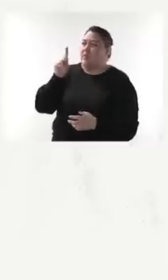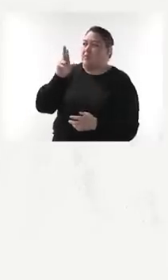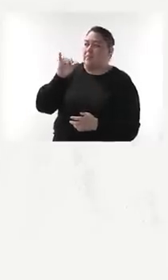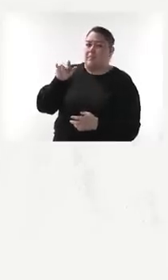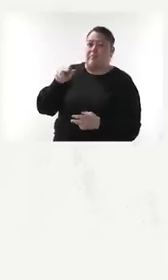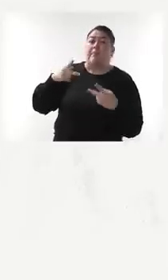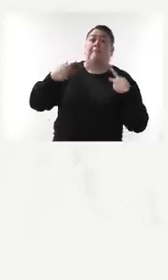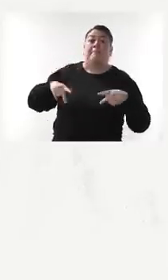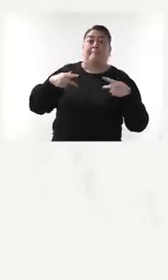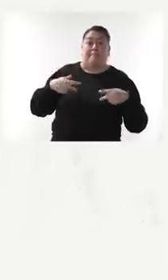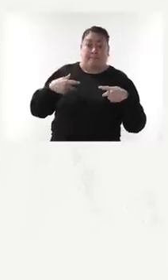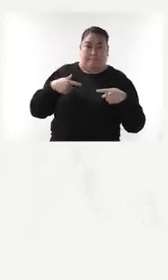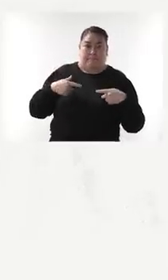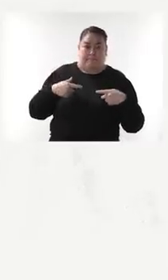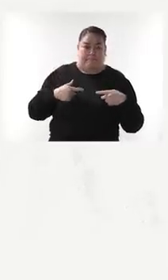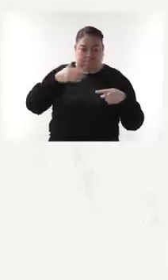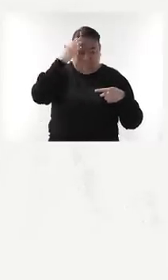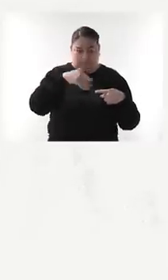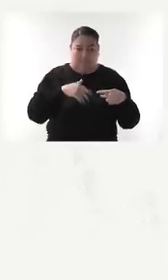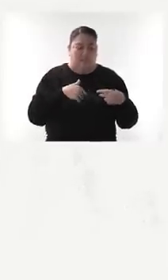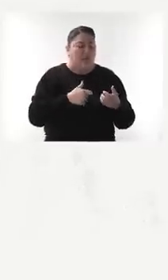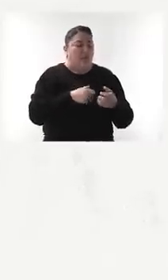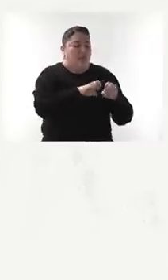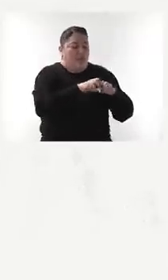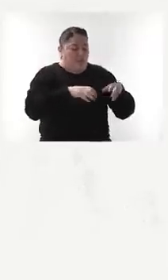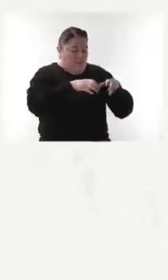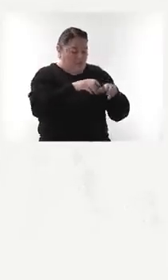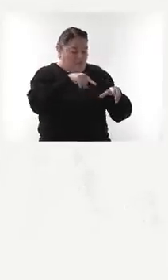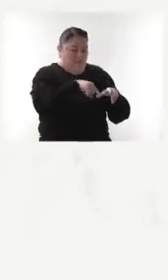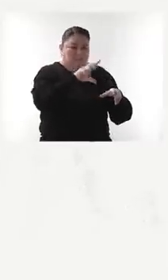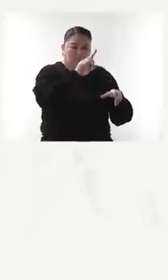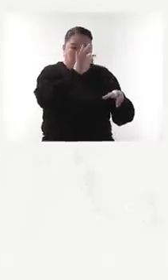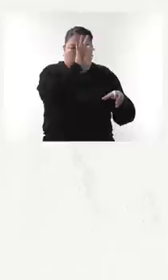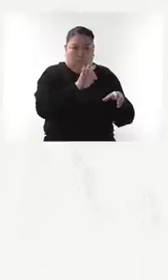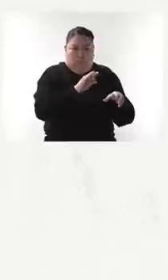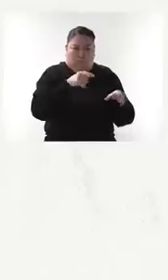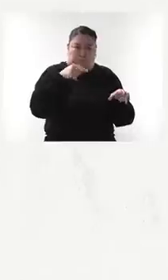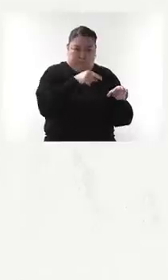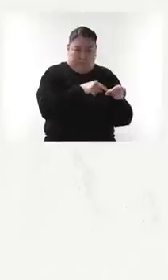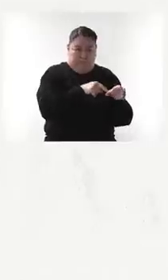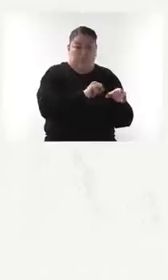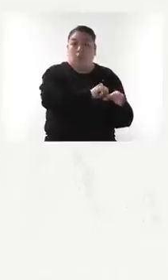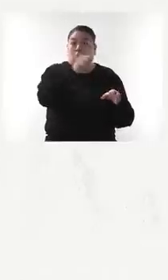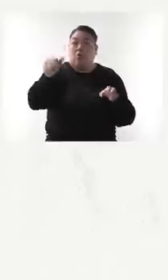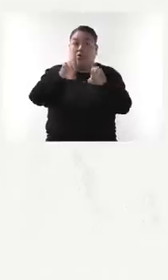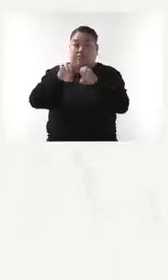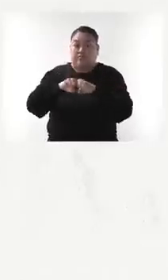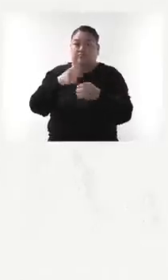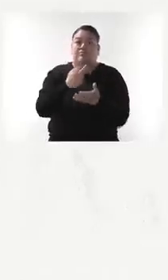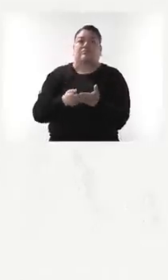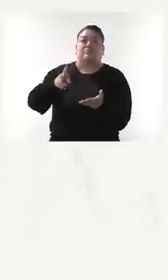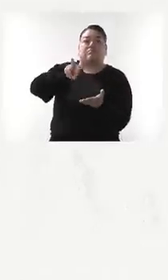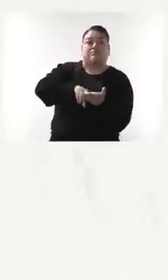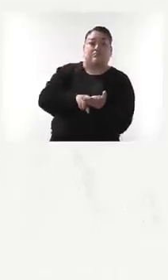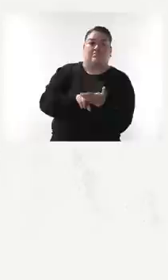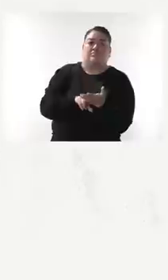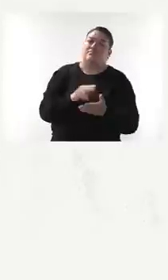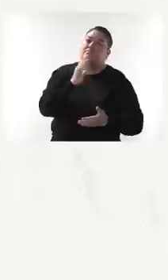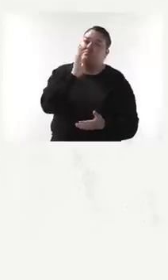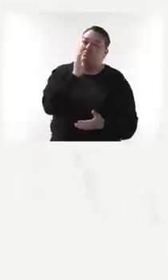Cualquier persona con más de 30% de participación en un equipo no puede tener otro o participación en